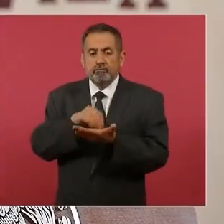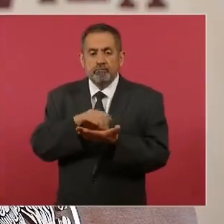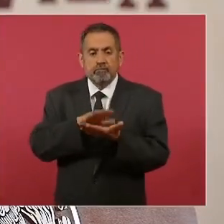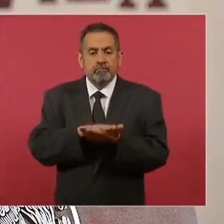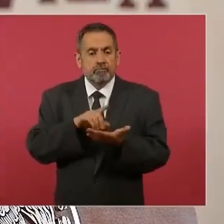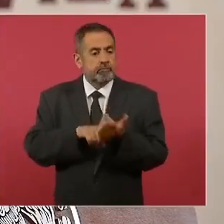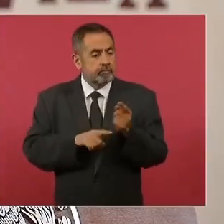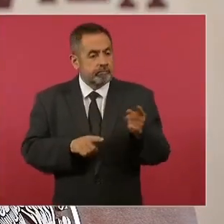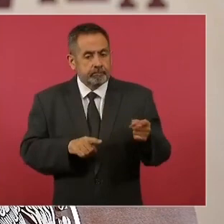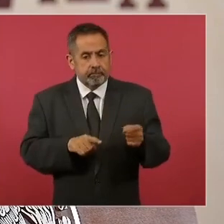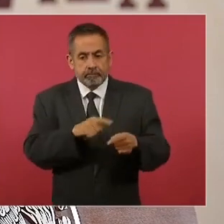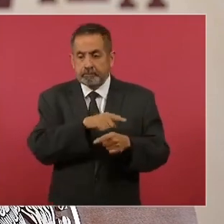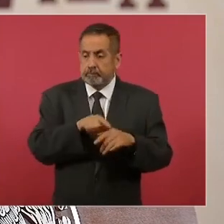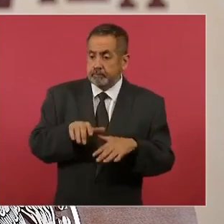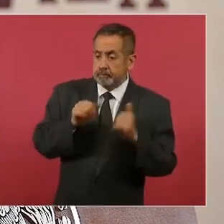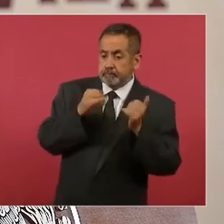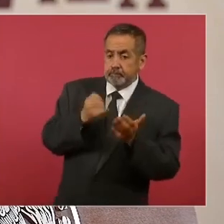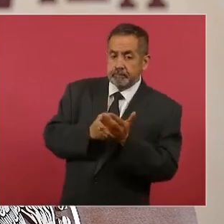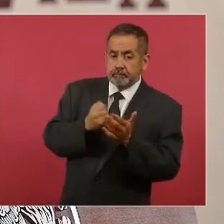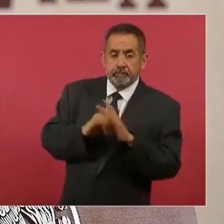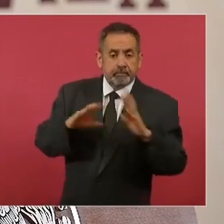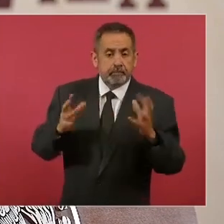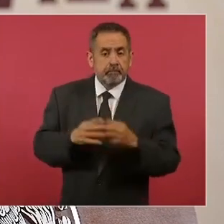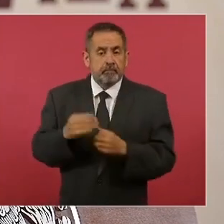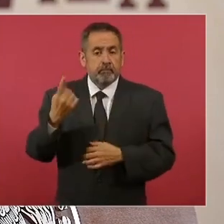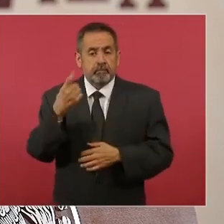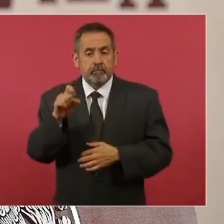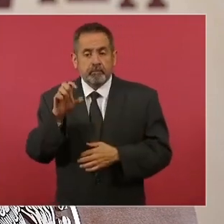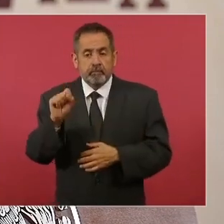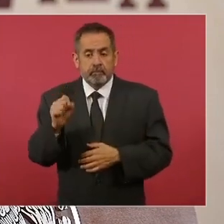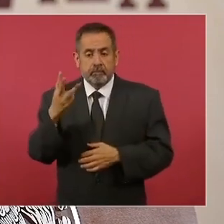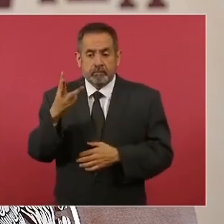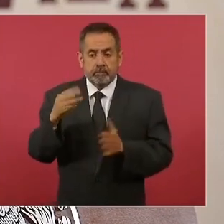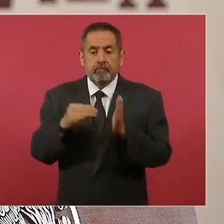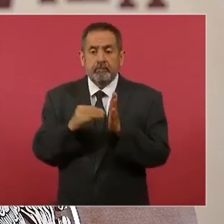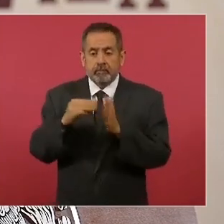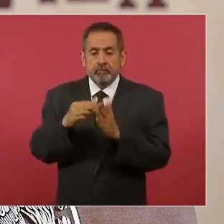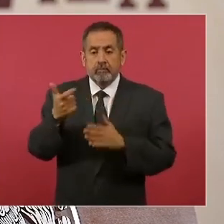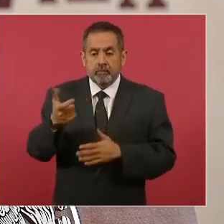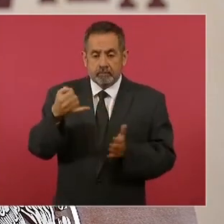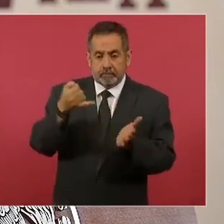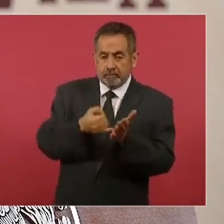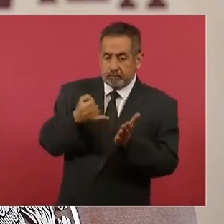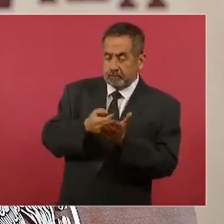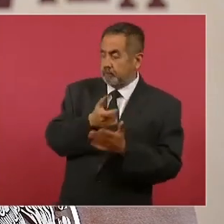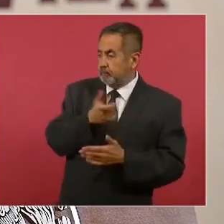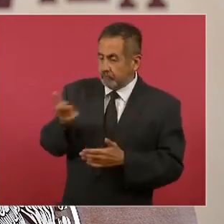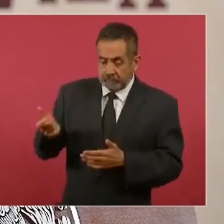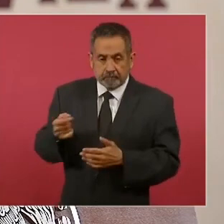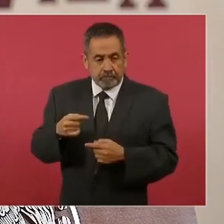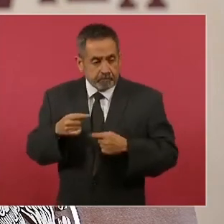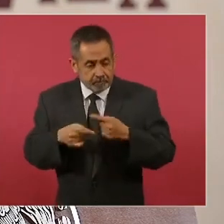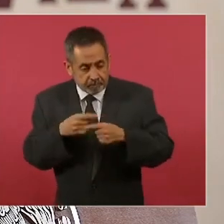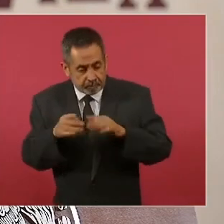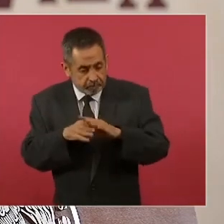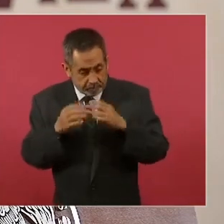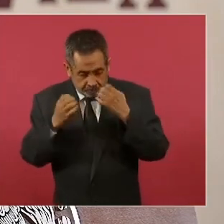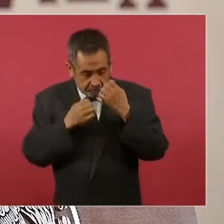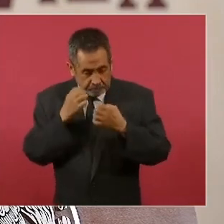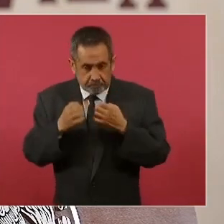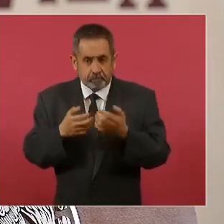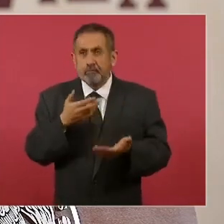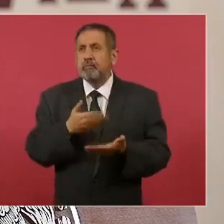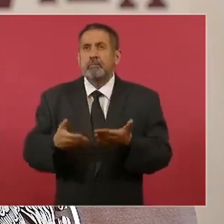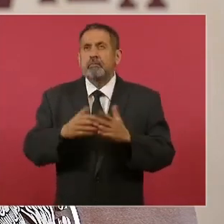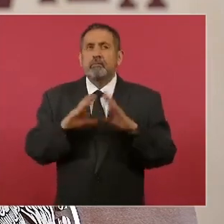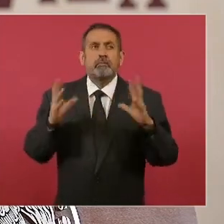momento de la omisión de los impuestos fueron 163 millones de pesos. Por la actualización, en este caso,